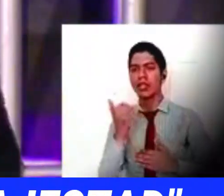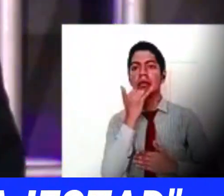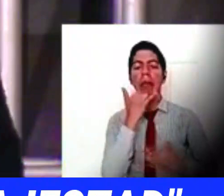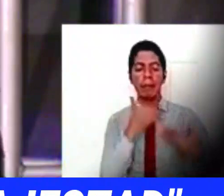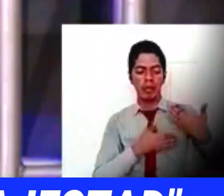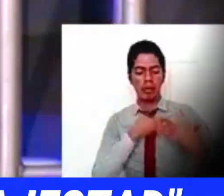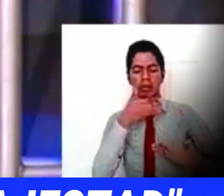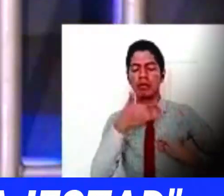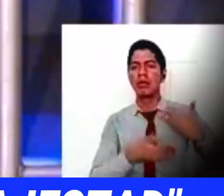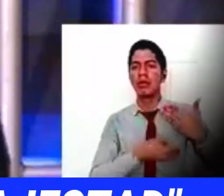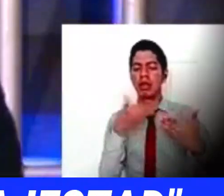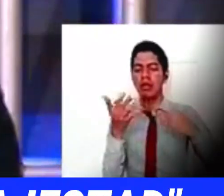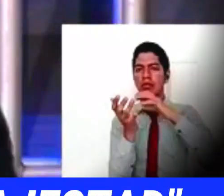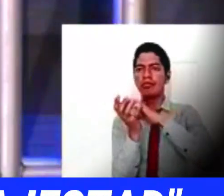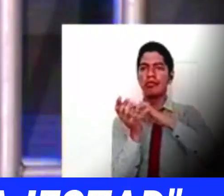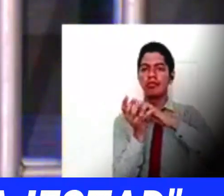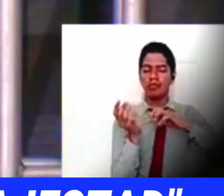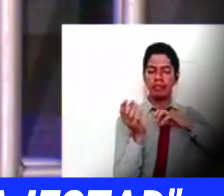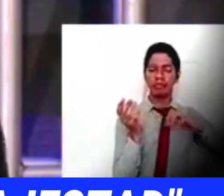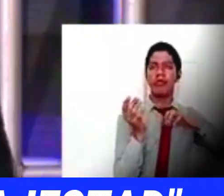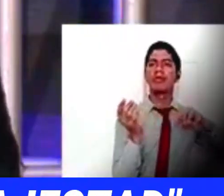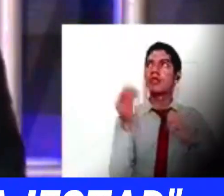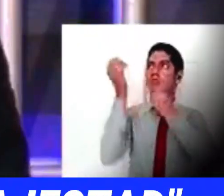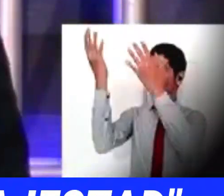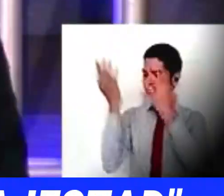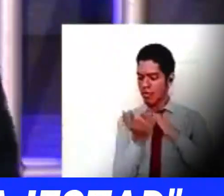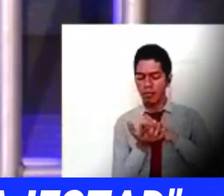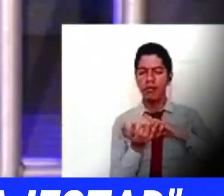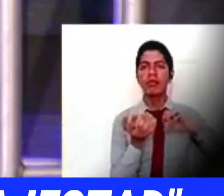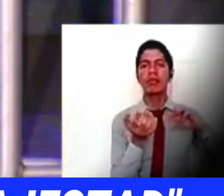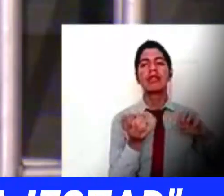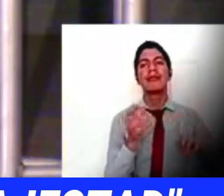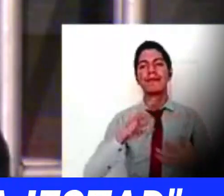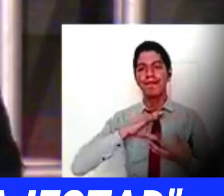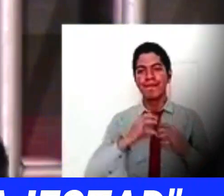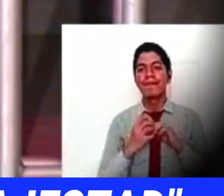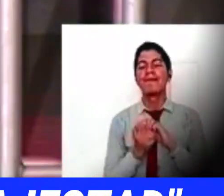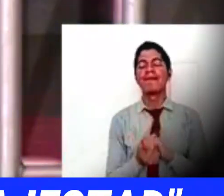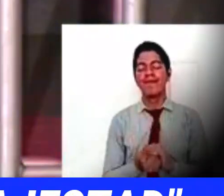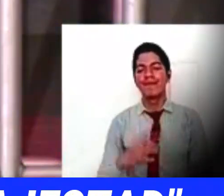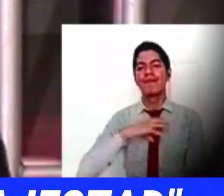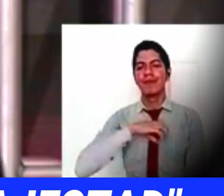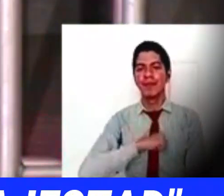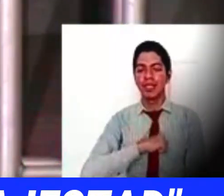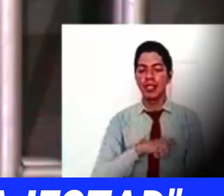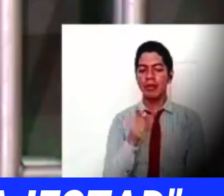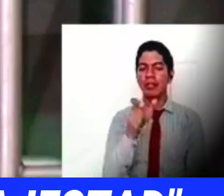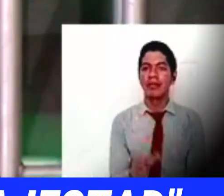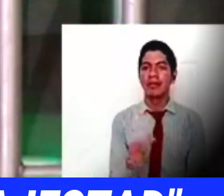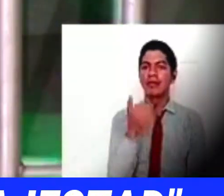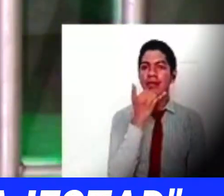va entregando lo que Dios le ha dado. Oh, qué triste, porque después la persona queda sin abrigo, sin